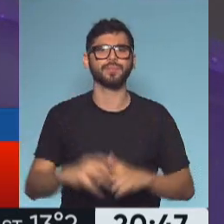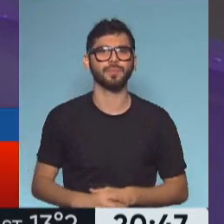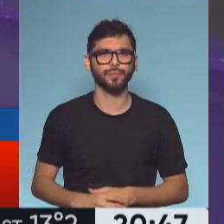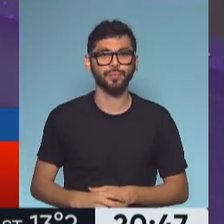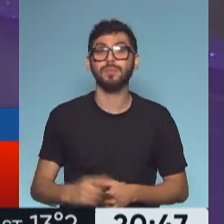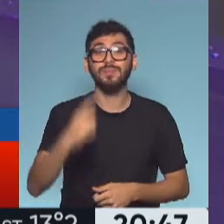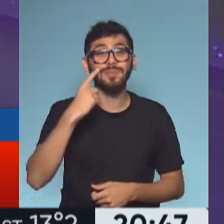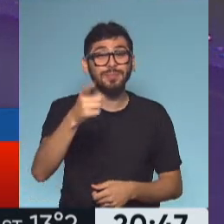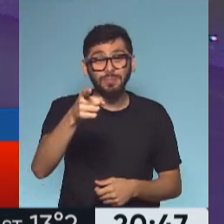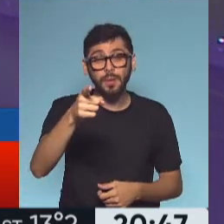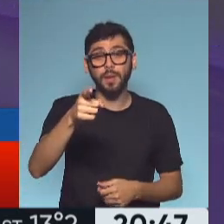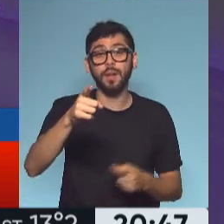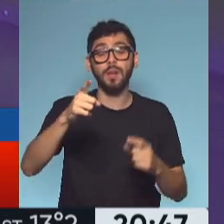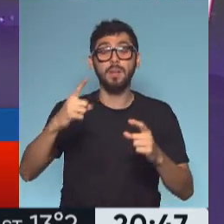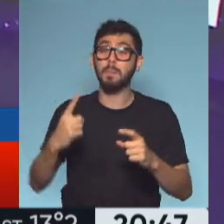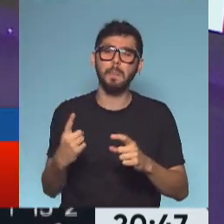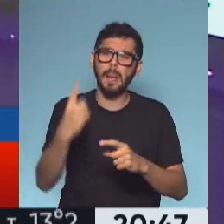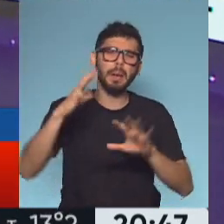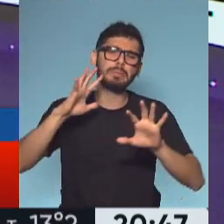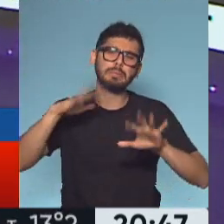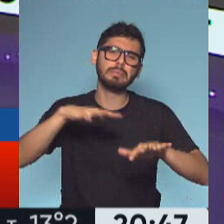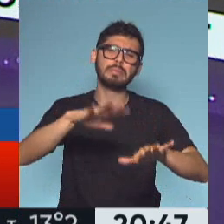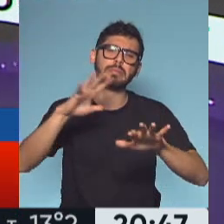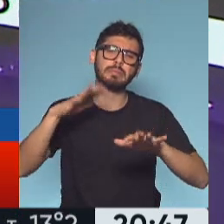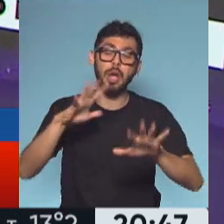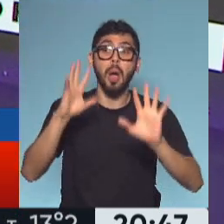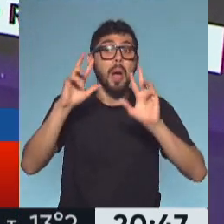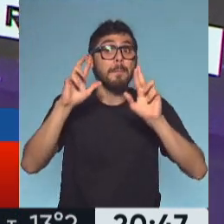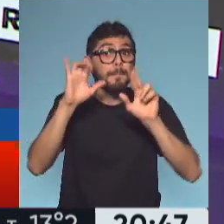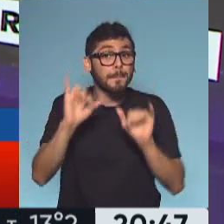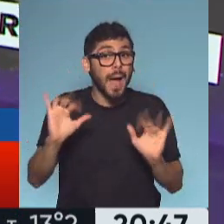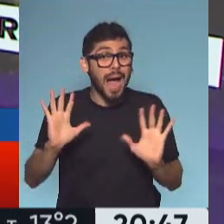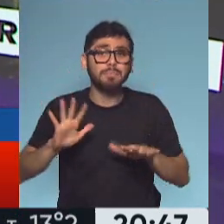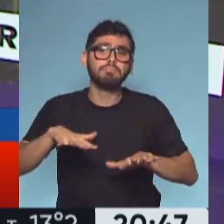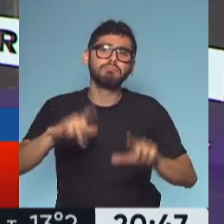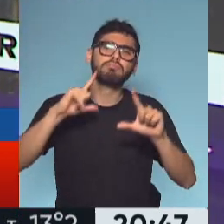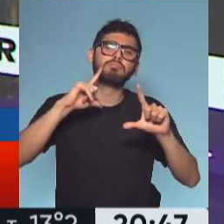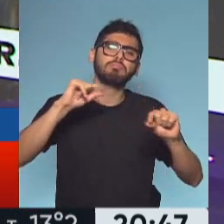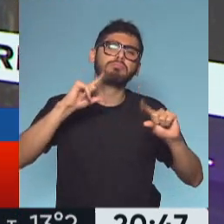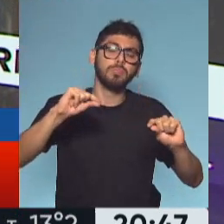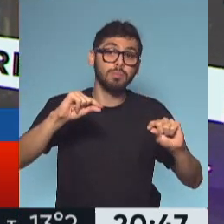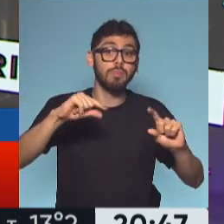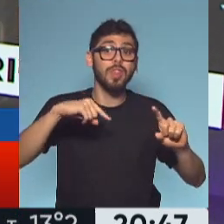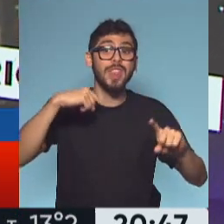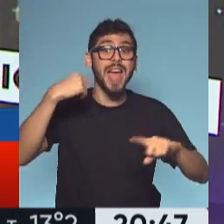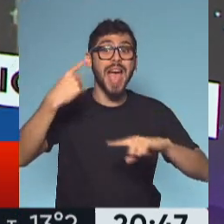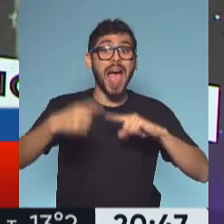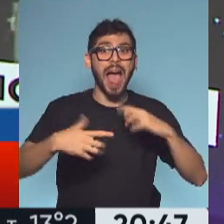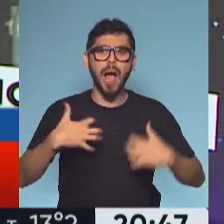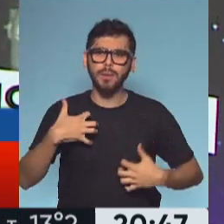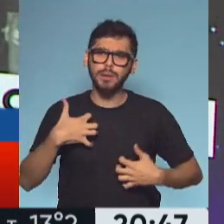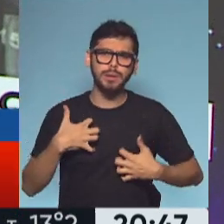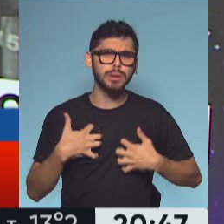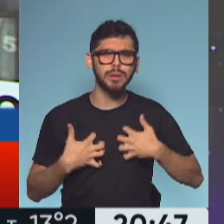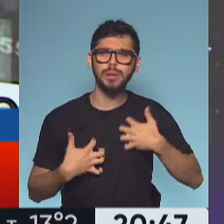Fíjate lo que pasó después de esas primeras manifestaciones pacíficas. Empezó a encenderse el clima político y social